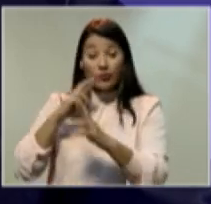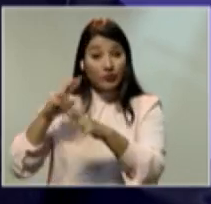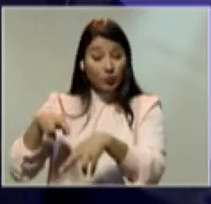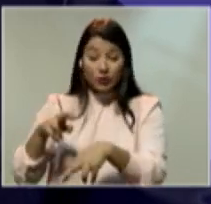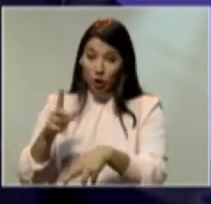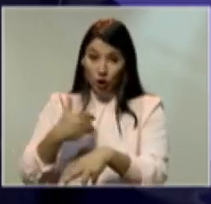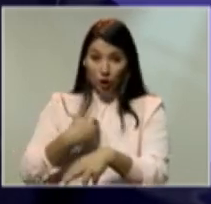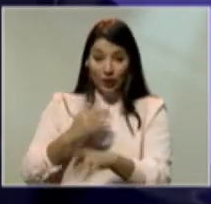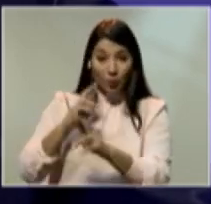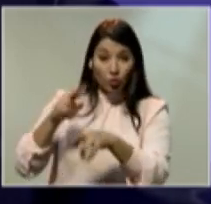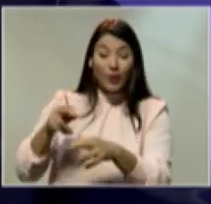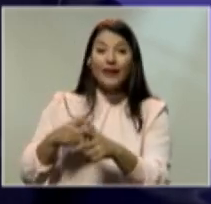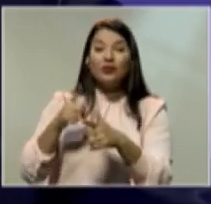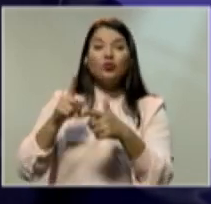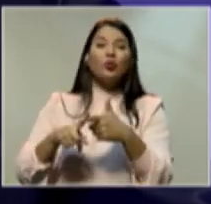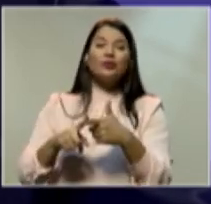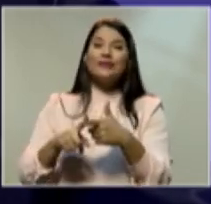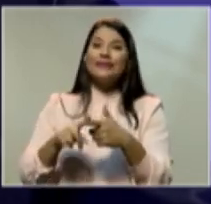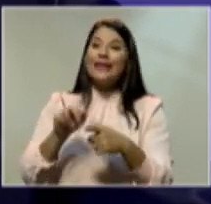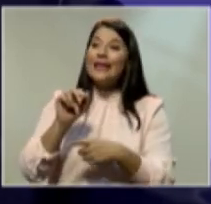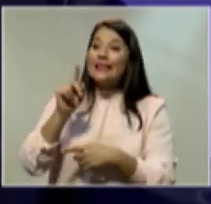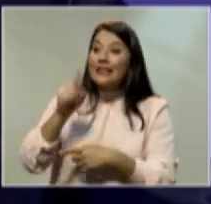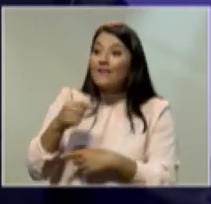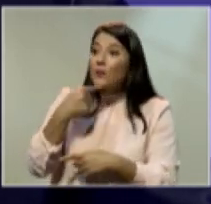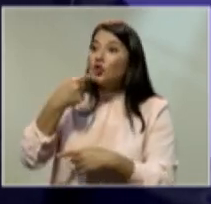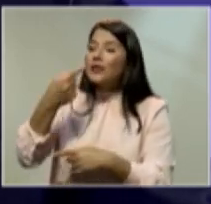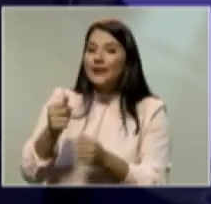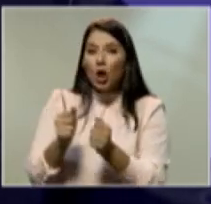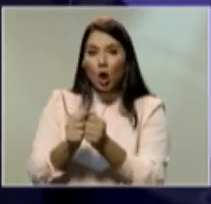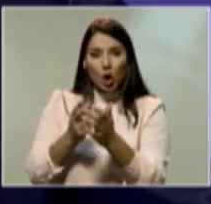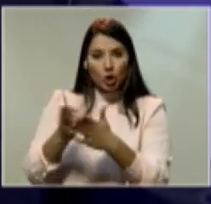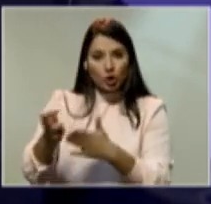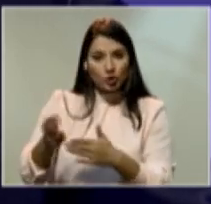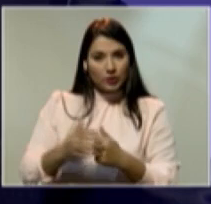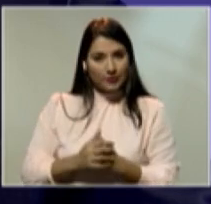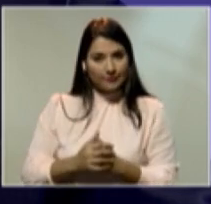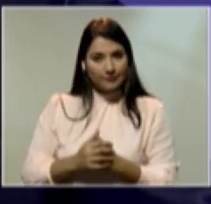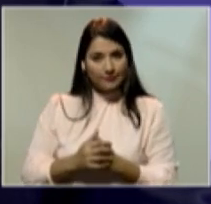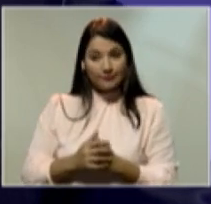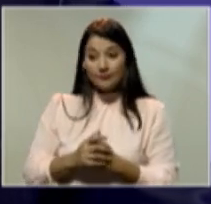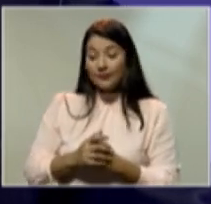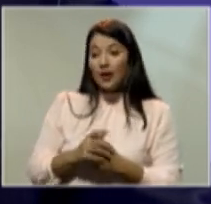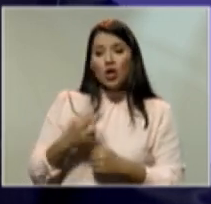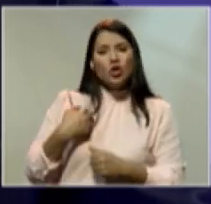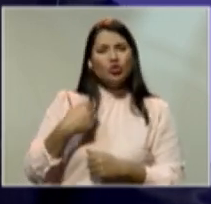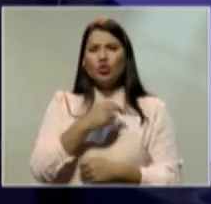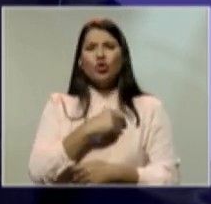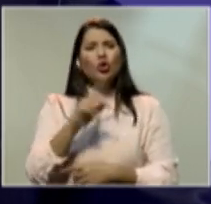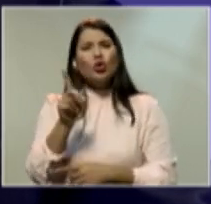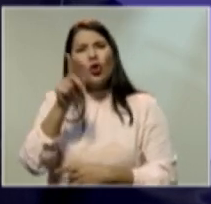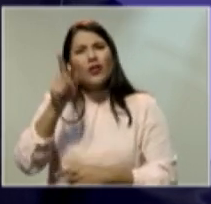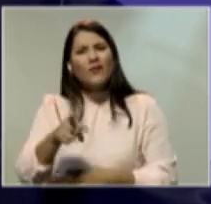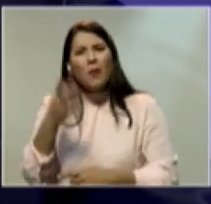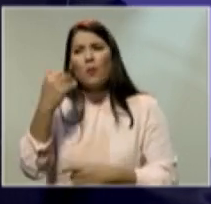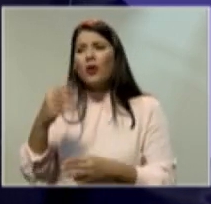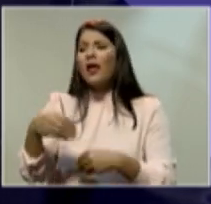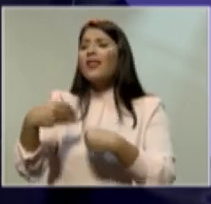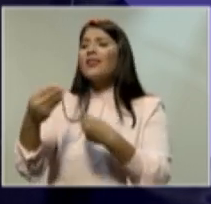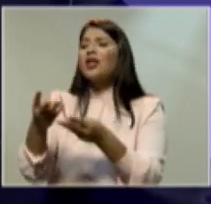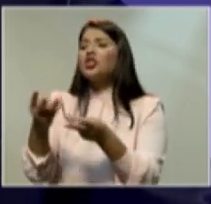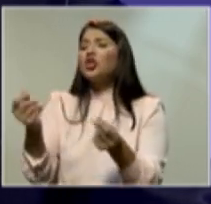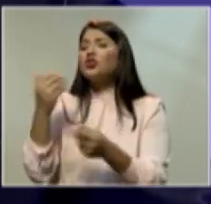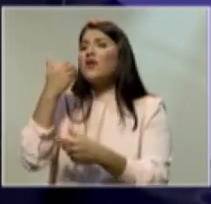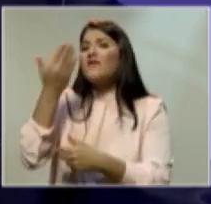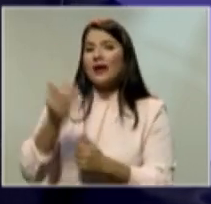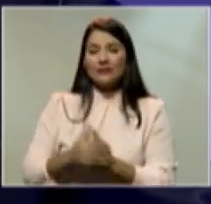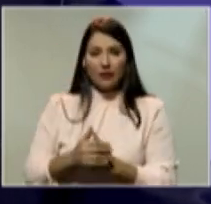eso debe decirse con franqueza. No tenemos por qué vender soluciones fáciles, porque no